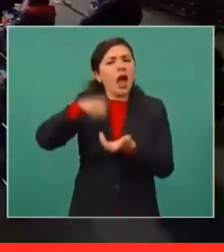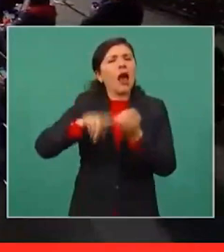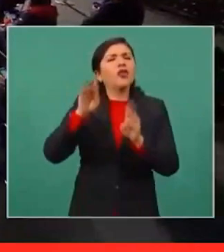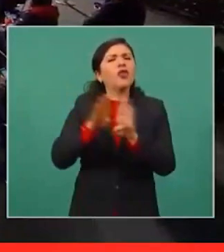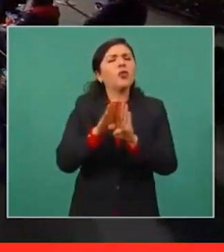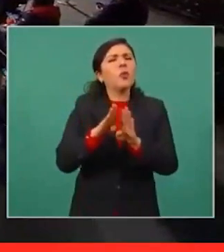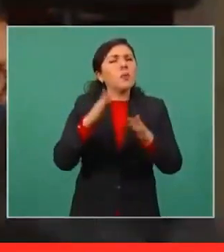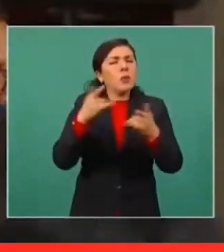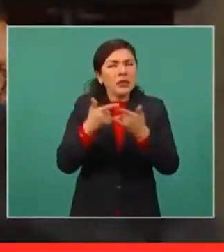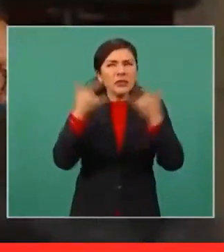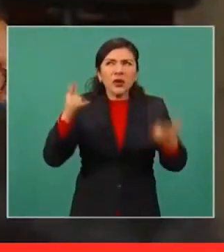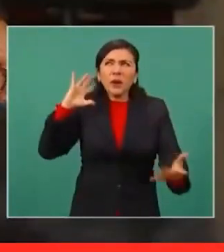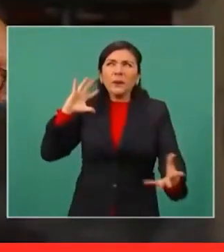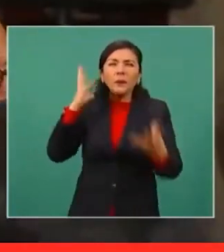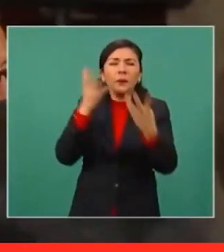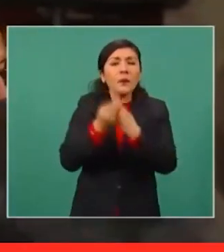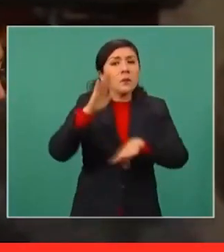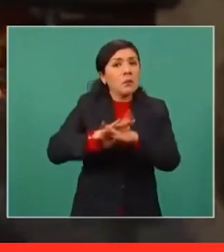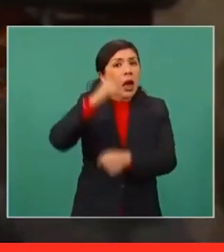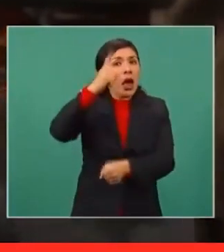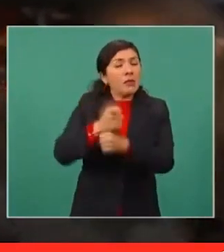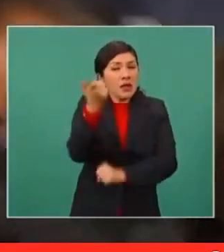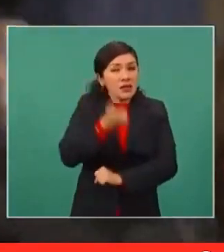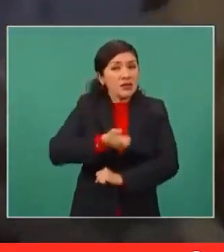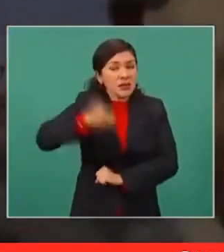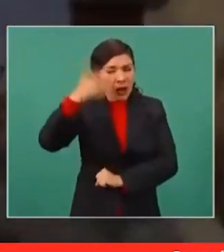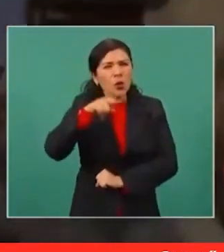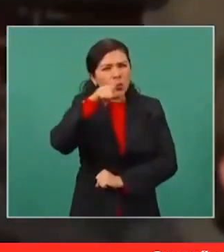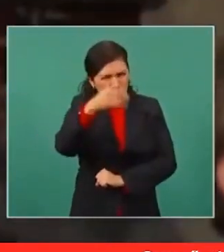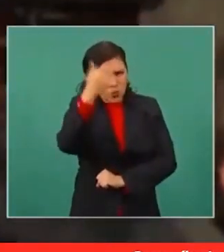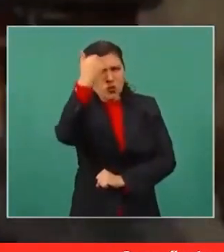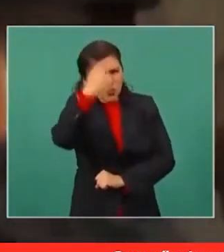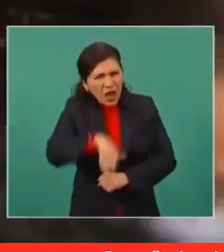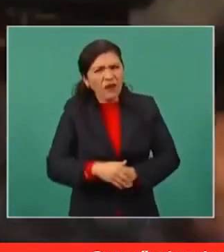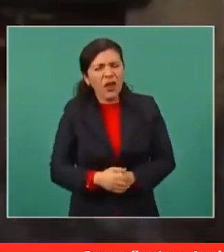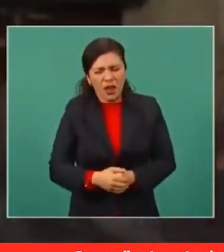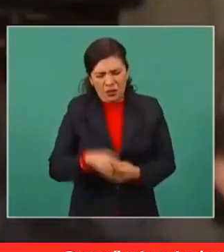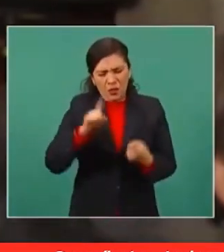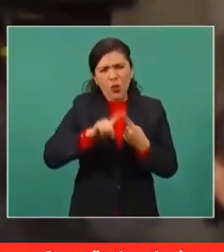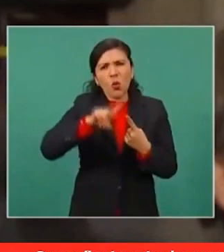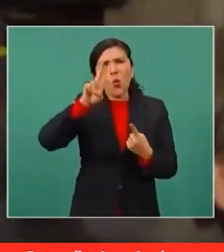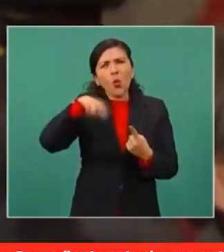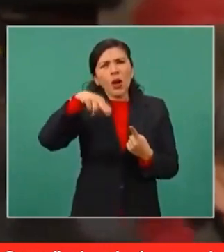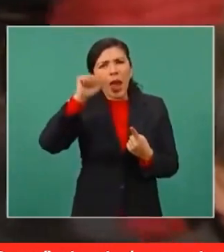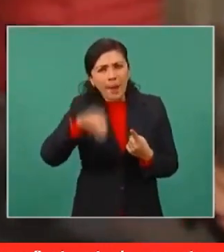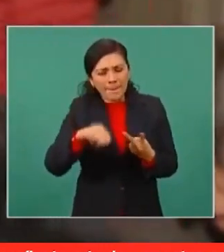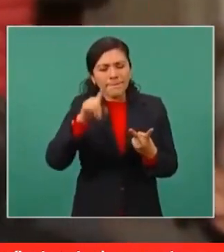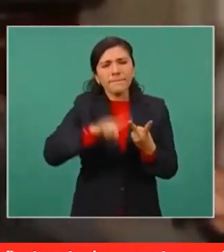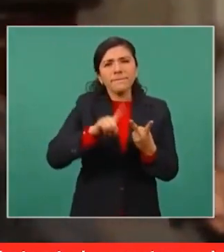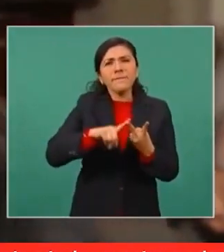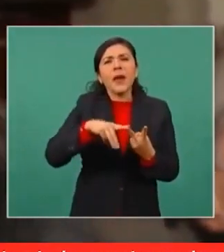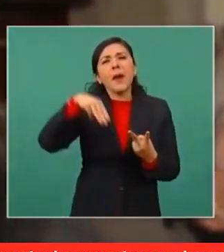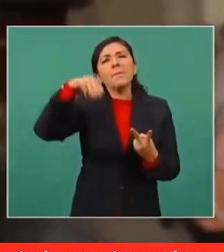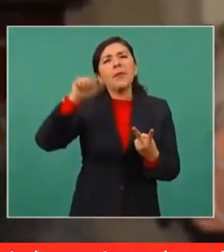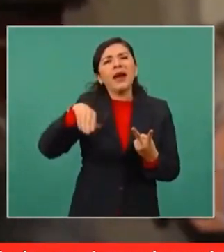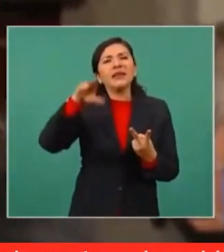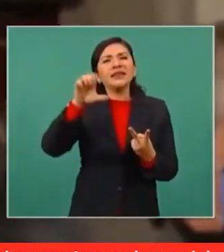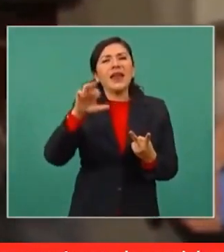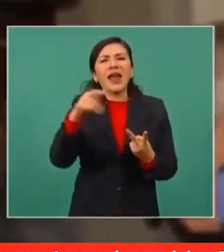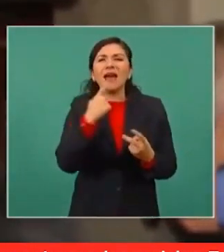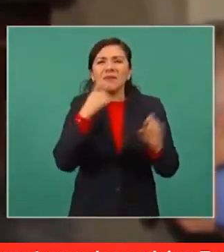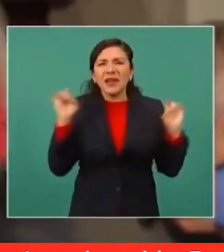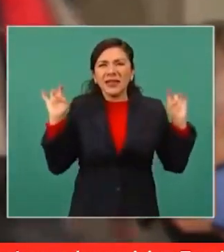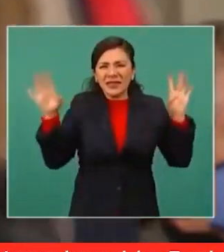país. ¿Sabía usted, presidente, que la UNAM y Miguel Ángel Mancera pagaron más de 28 millones de pesos por una exposición